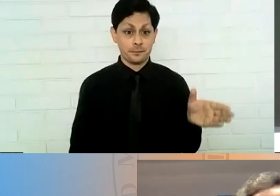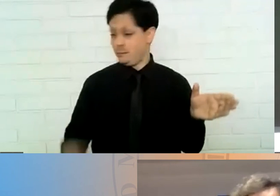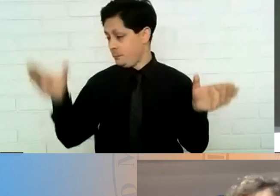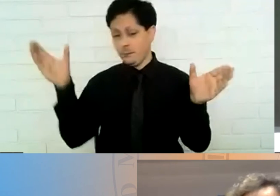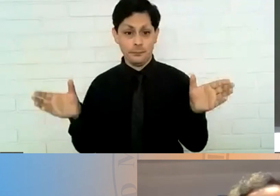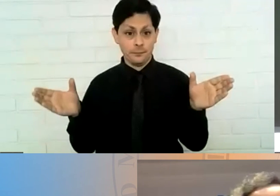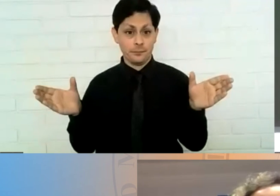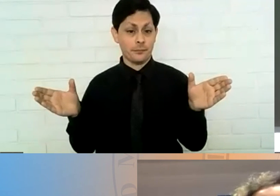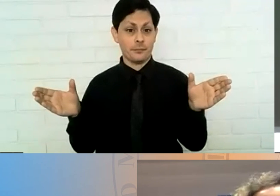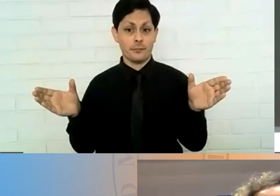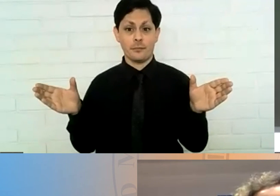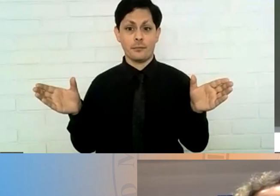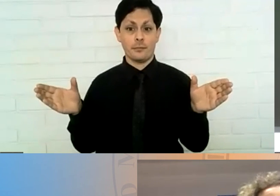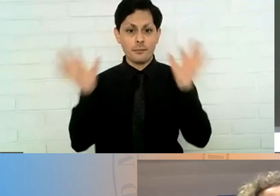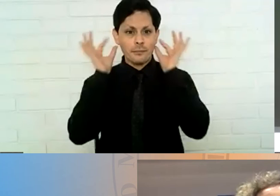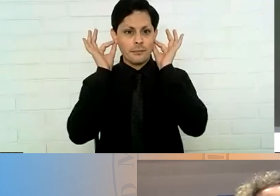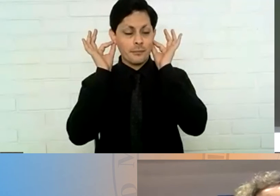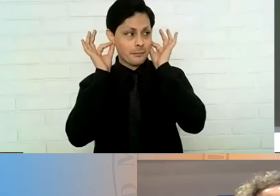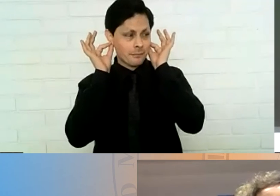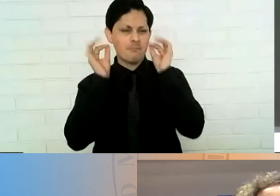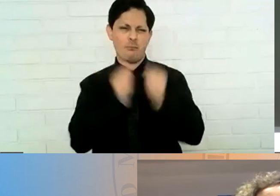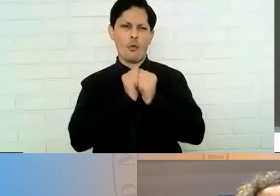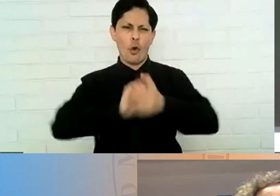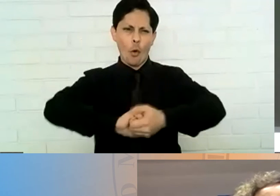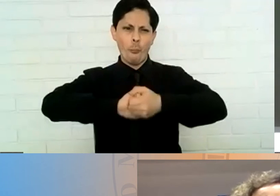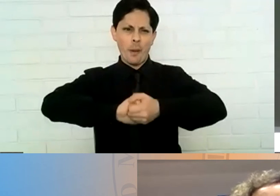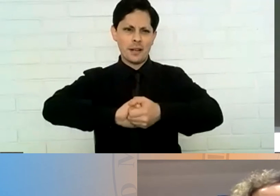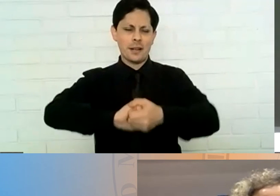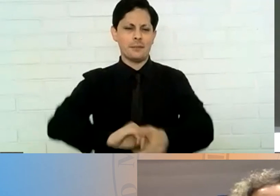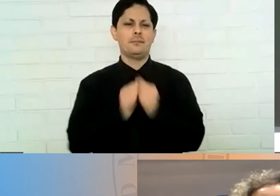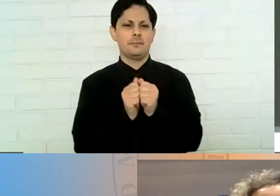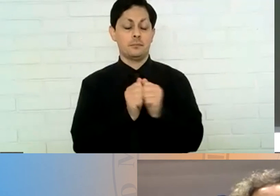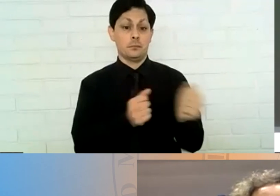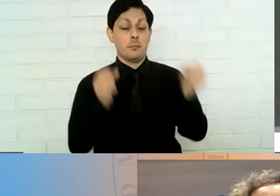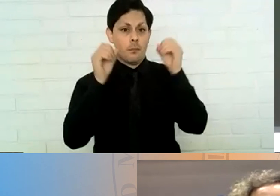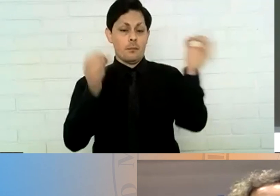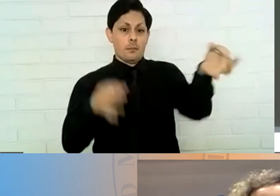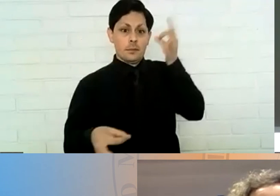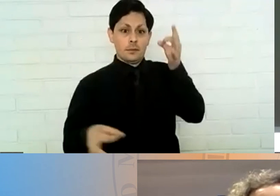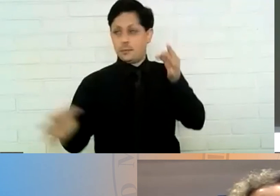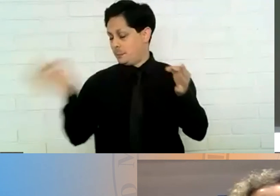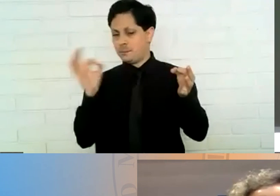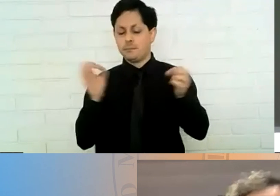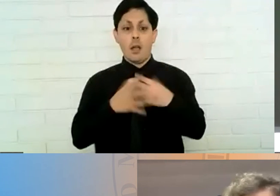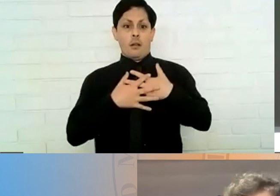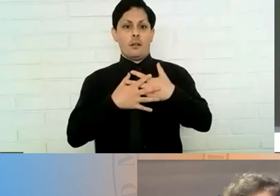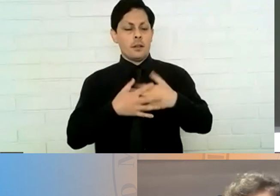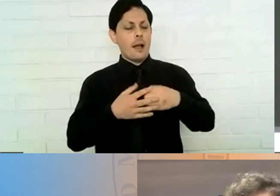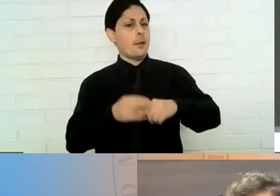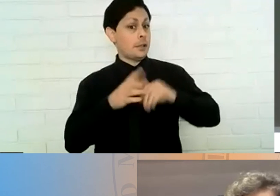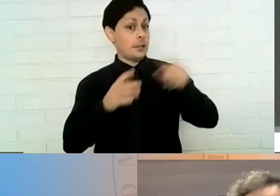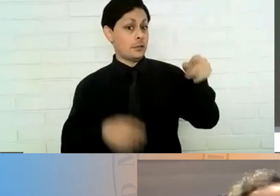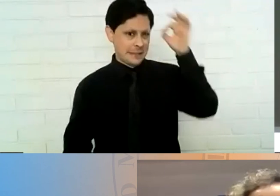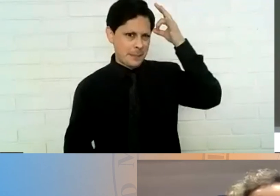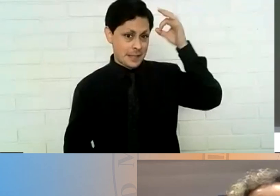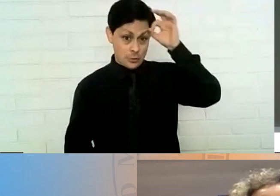de ruta, y que nuevamente nos han dejado muchas provocaciones. Si son especialistas en eso, me parece que es interesante